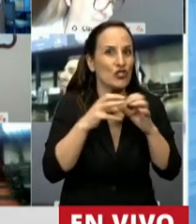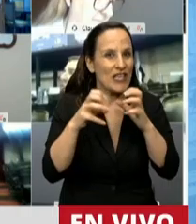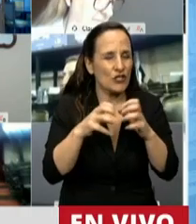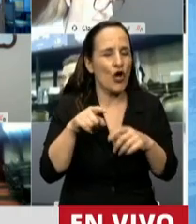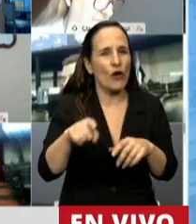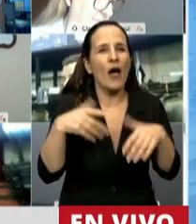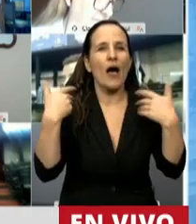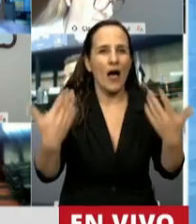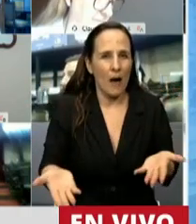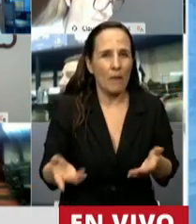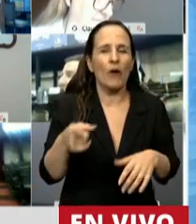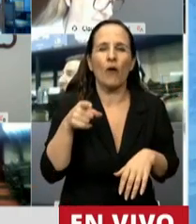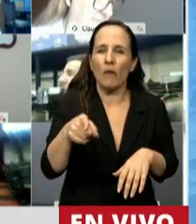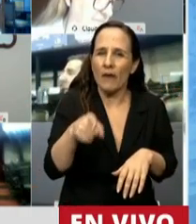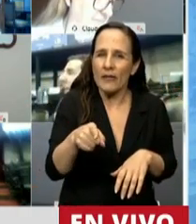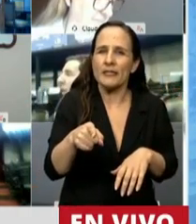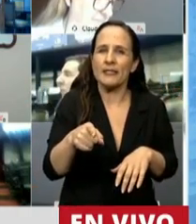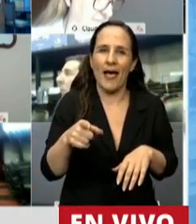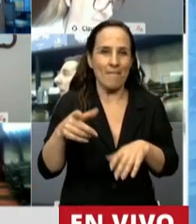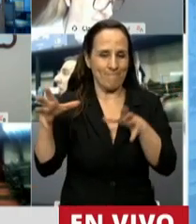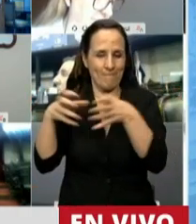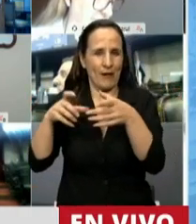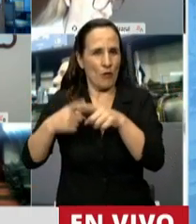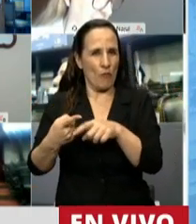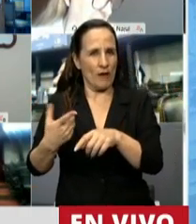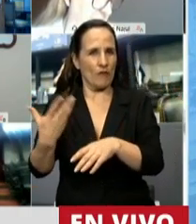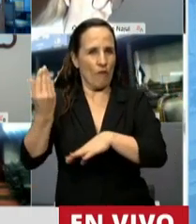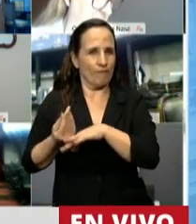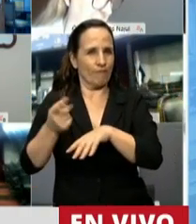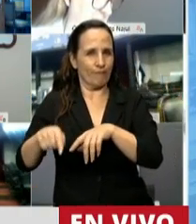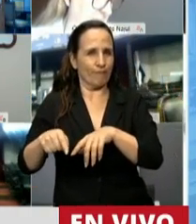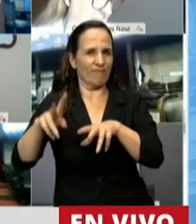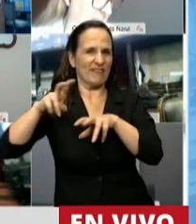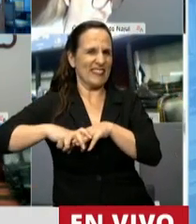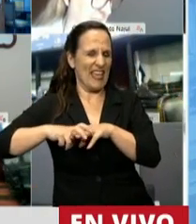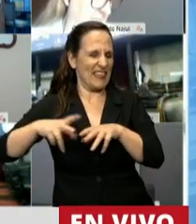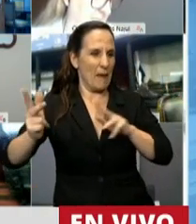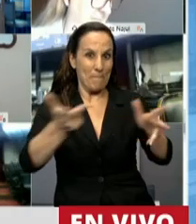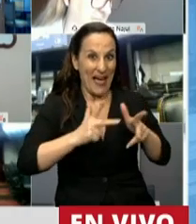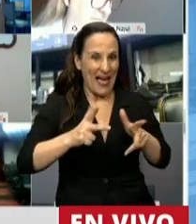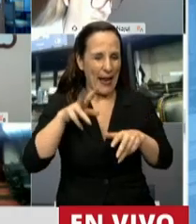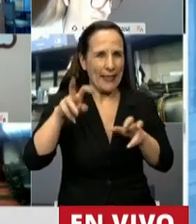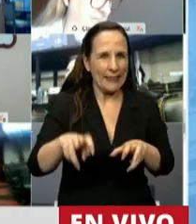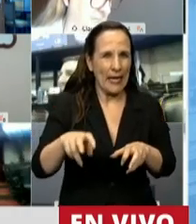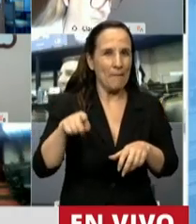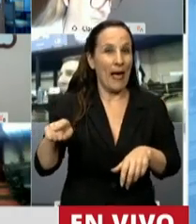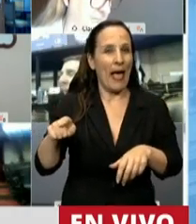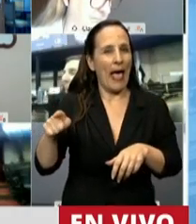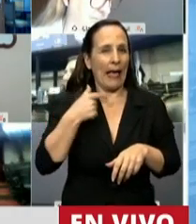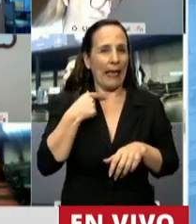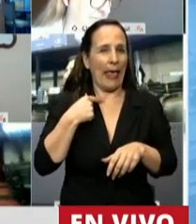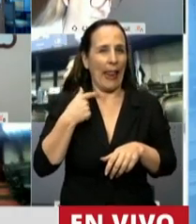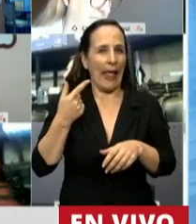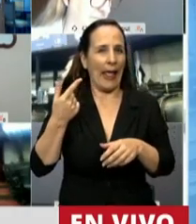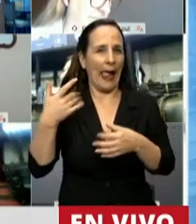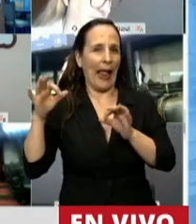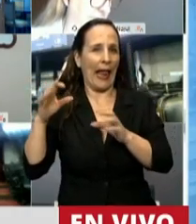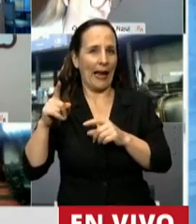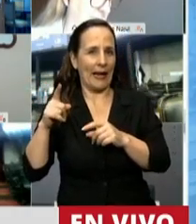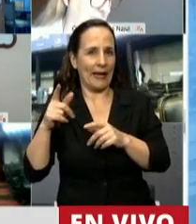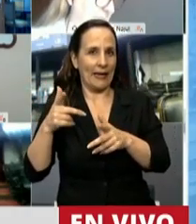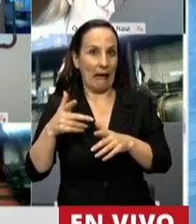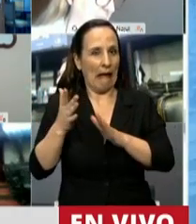oportunidad de que el oficialismo se sentara y pudiera discutir un tema que le es esquivo, que no lo quiere discutir nunca, que cuando se puede